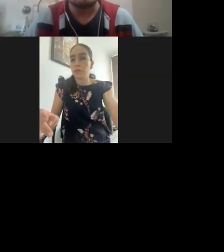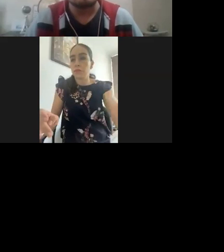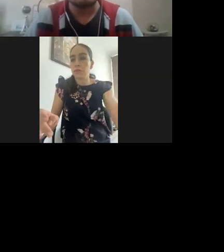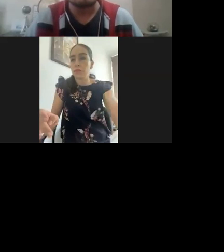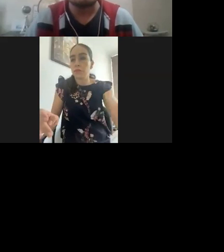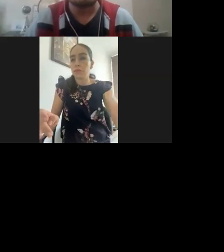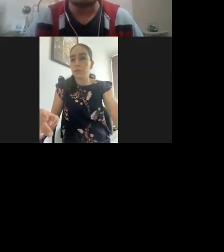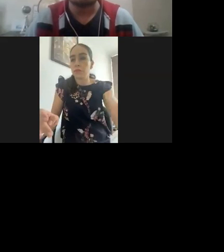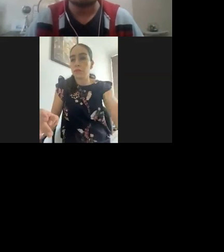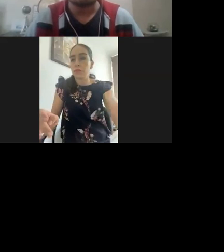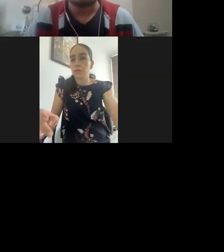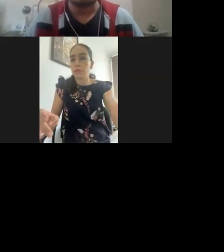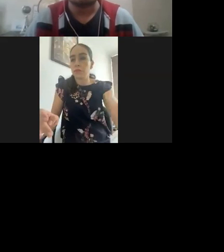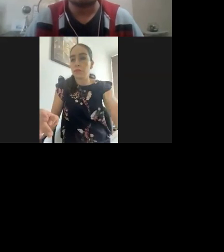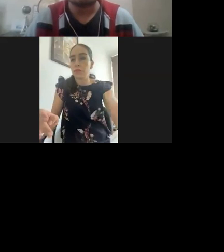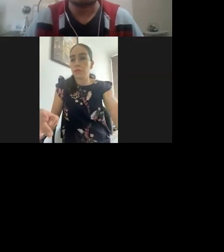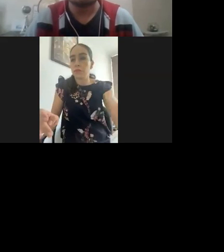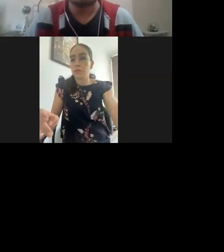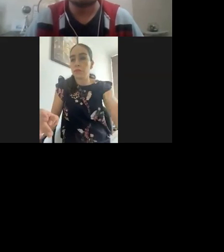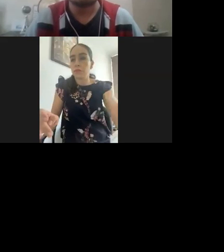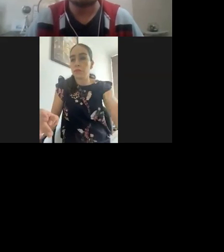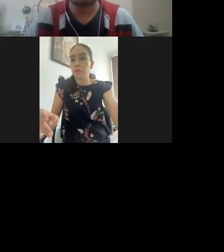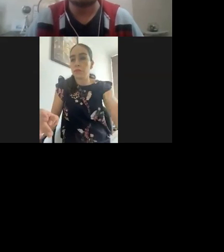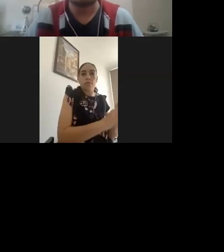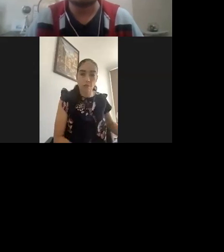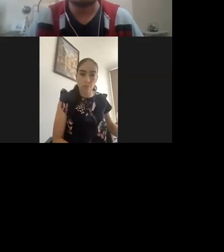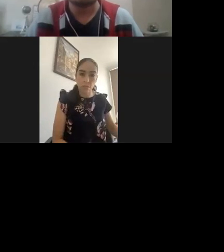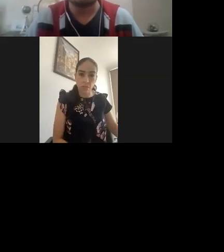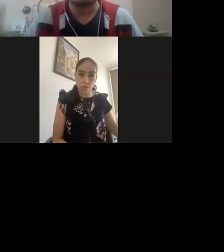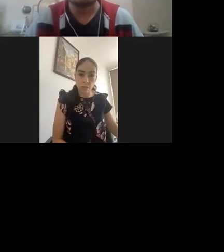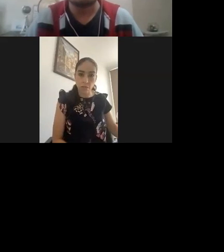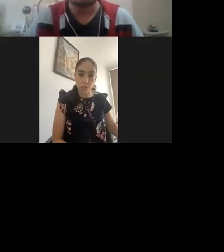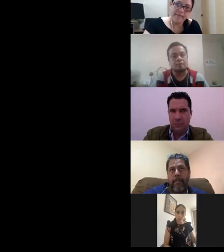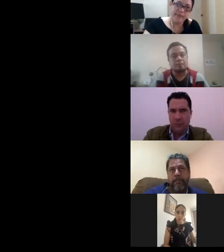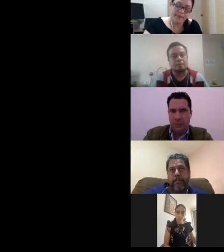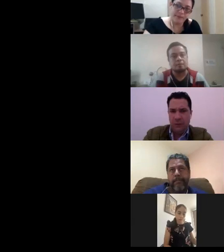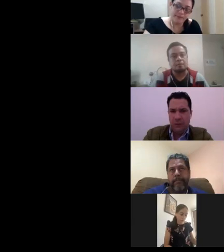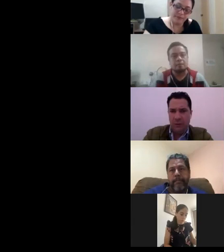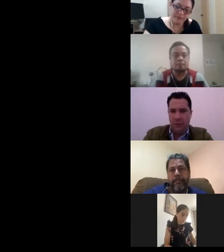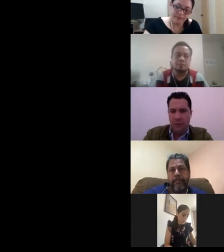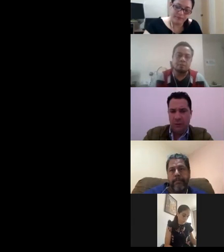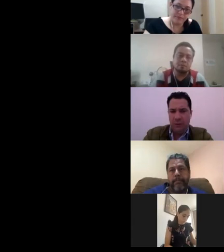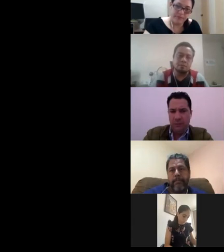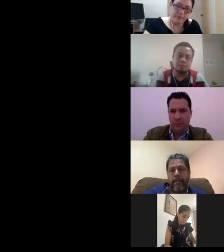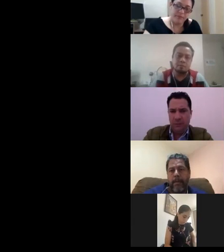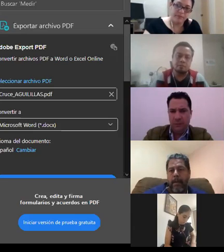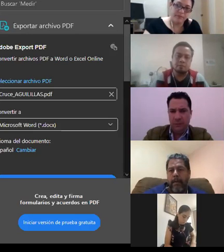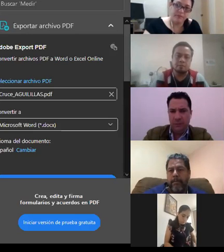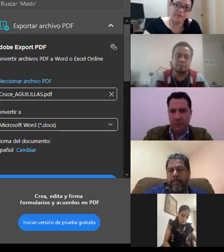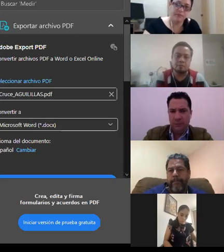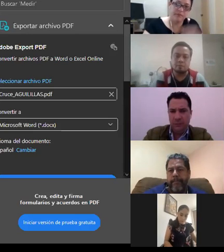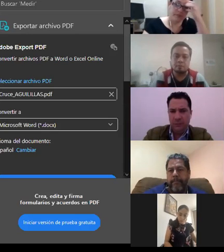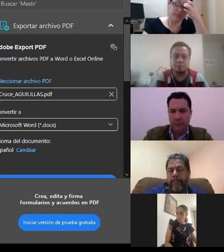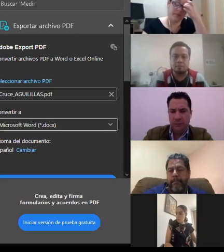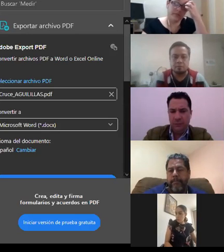imagen. Gracias a las aportaciones del propio plan, ya